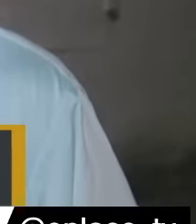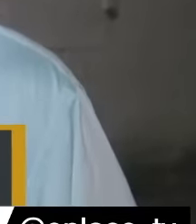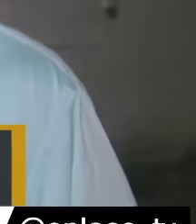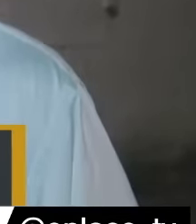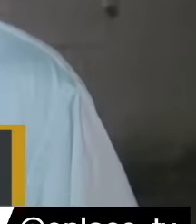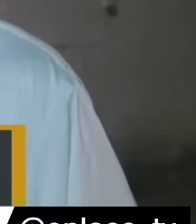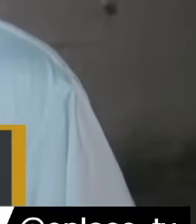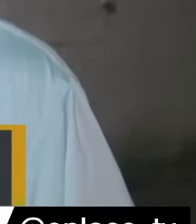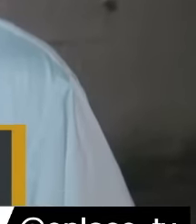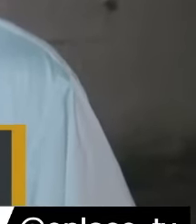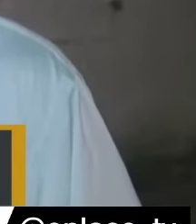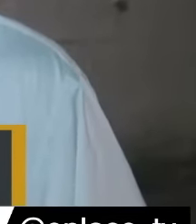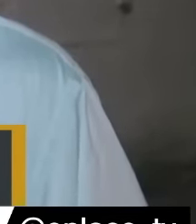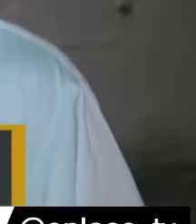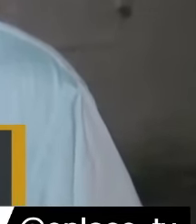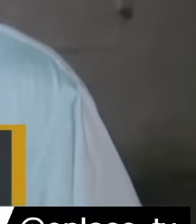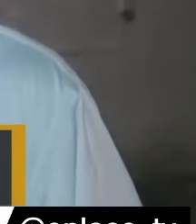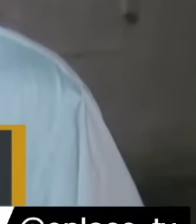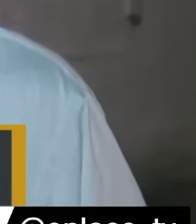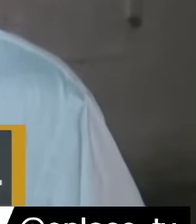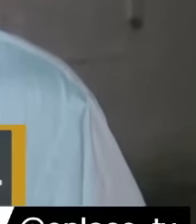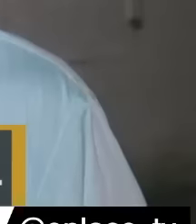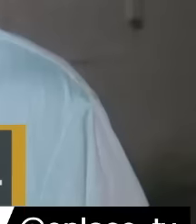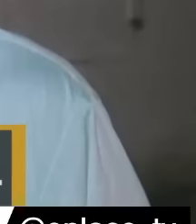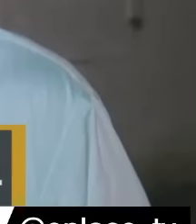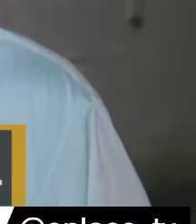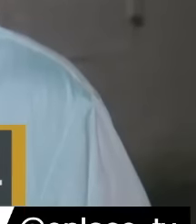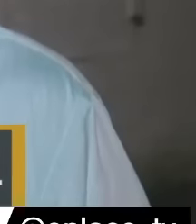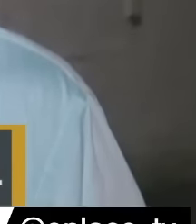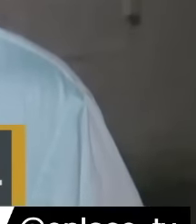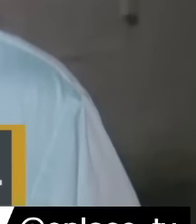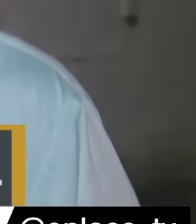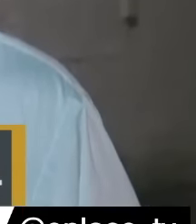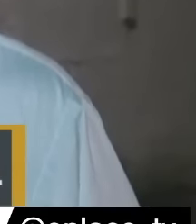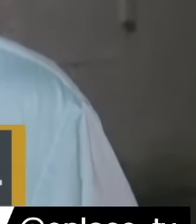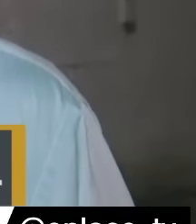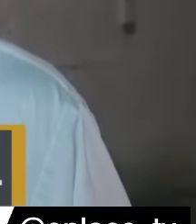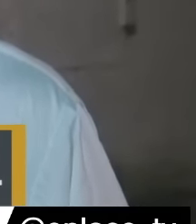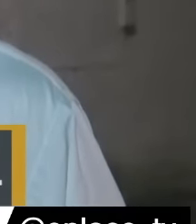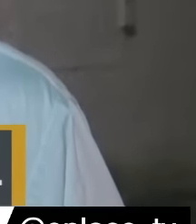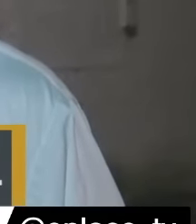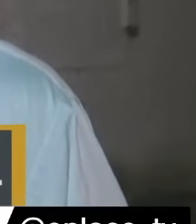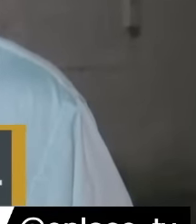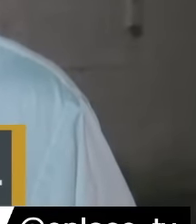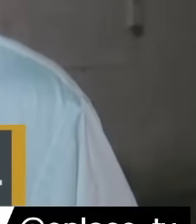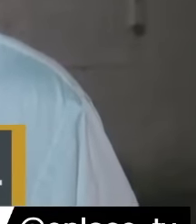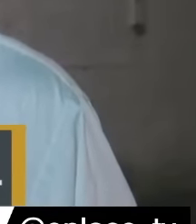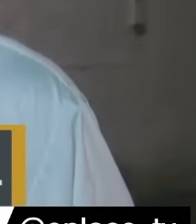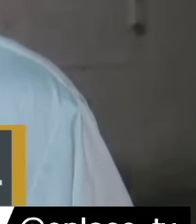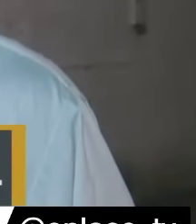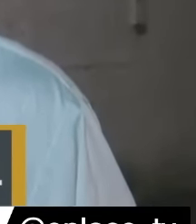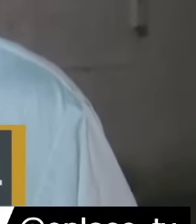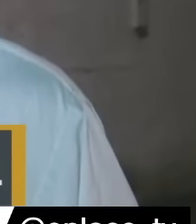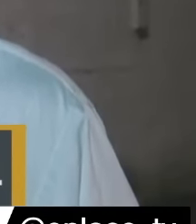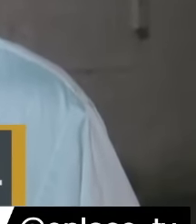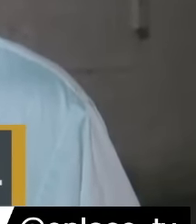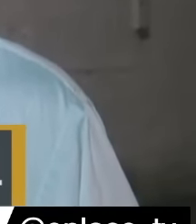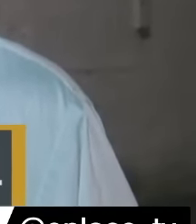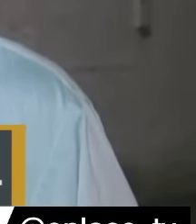fase. Ya terminando la primera fase de los clasificados a la fase final de los hexagonales, de los